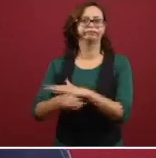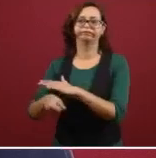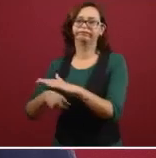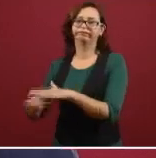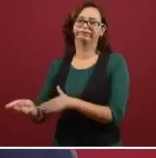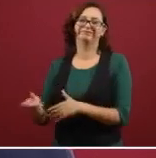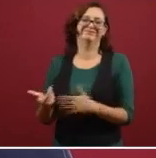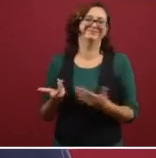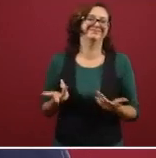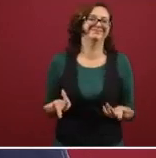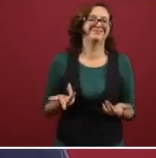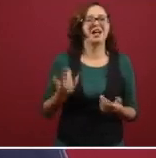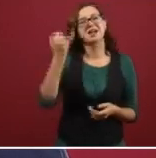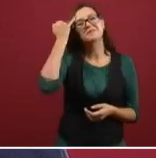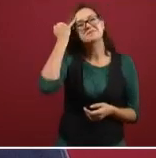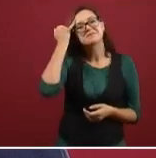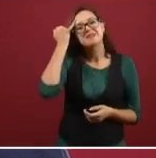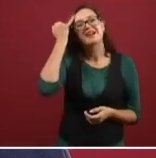Imagínense